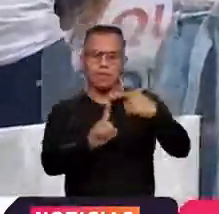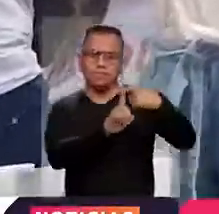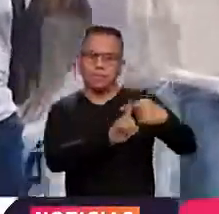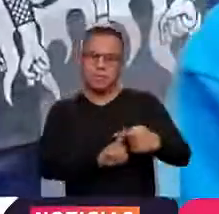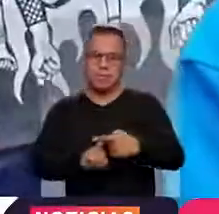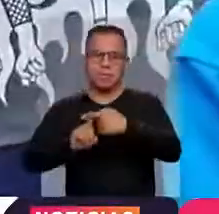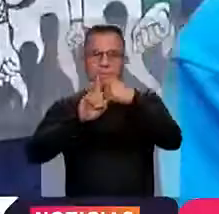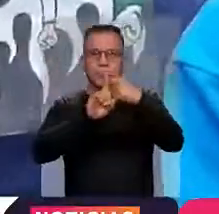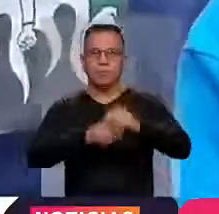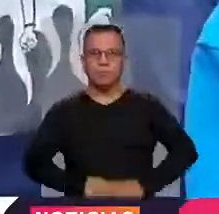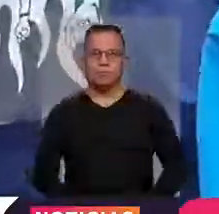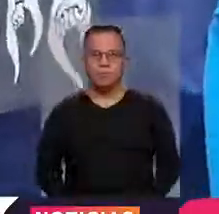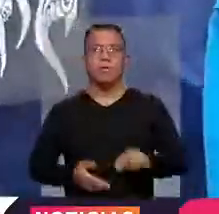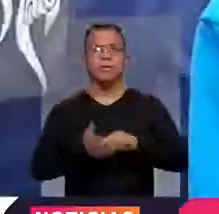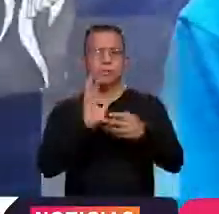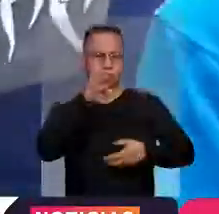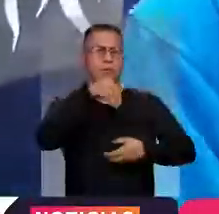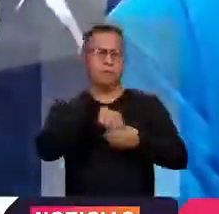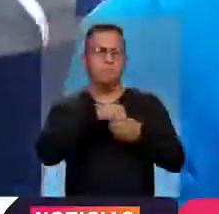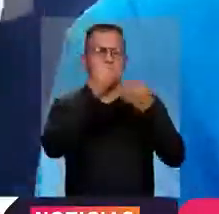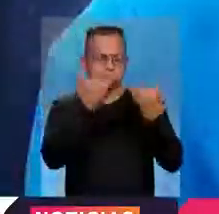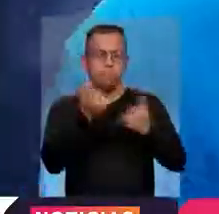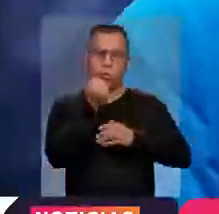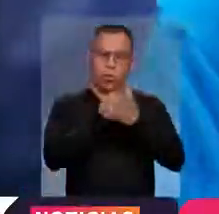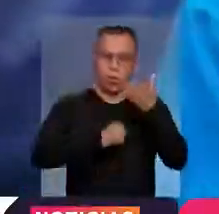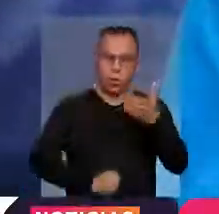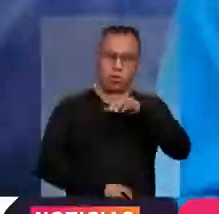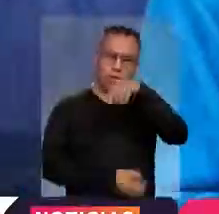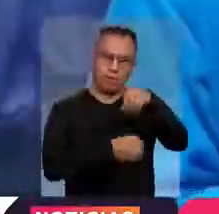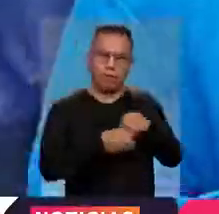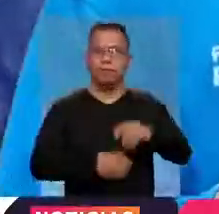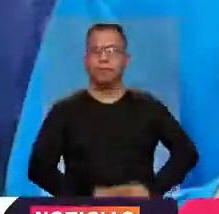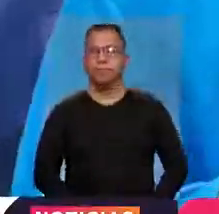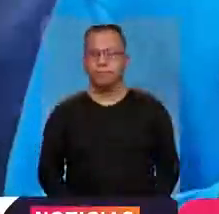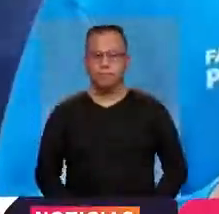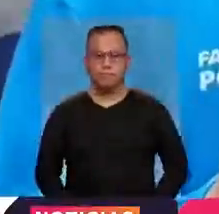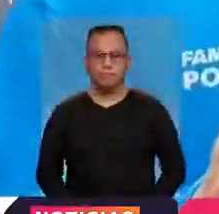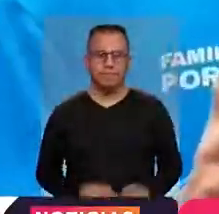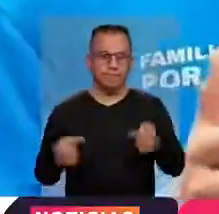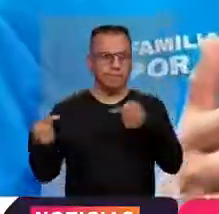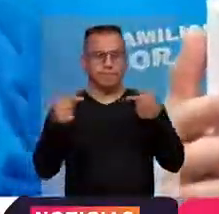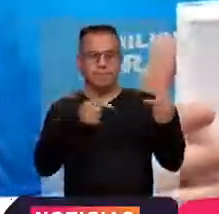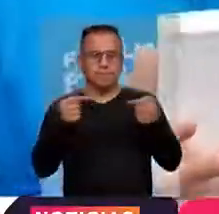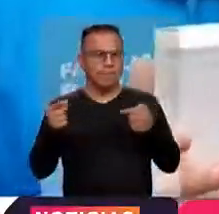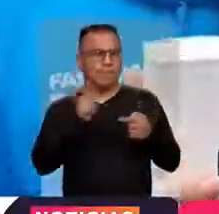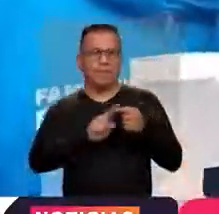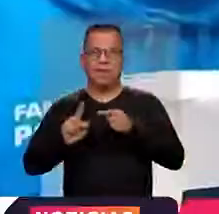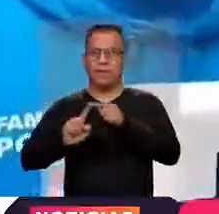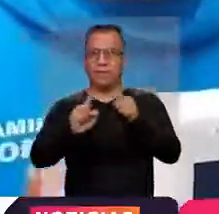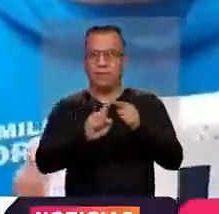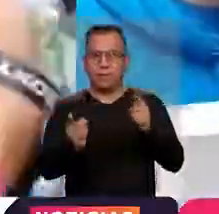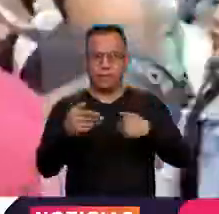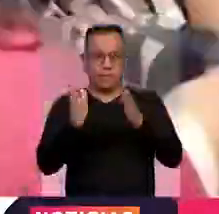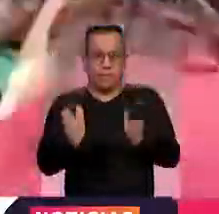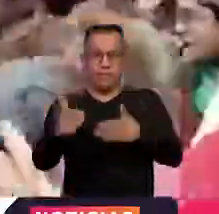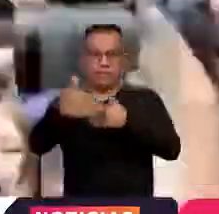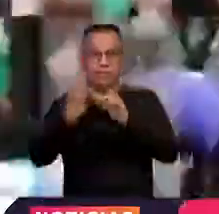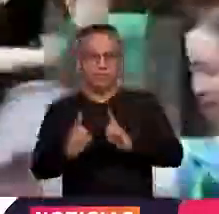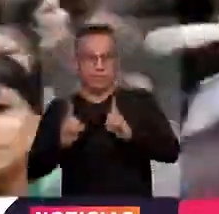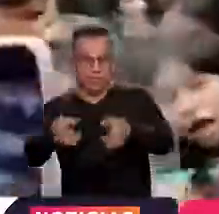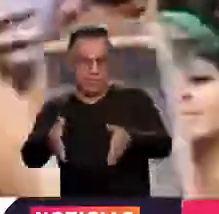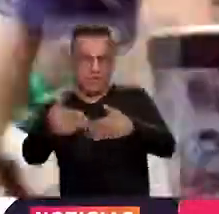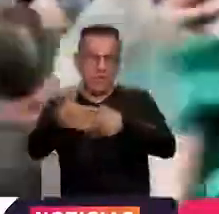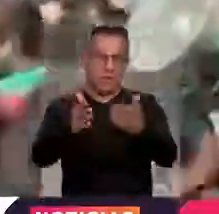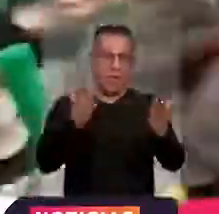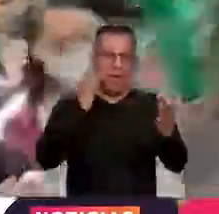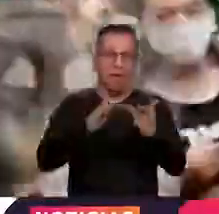ellas. Representan esto, un ataúd. No les alcanza ni para un ataúd. Un ataúd es diferente, es rectangular, no